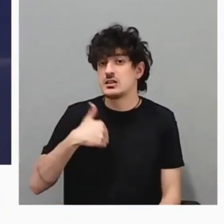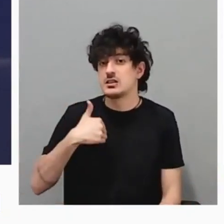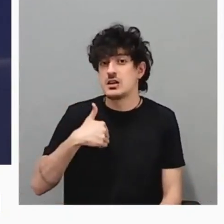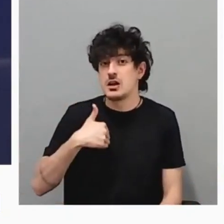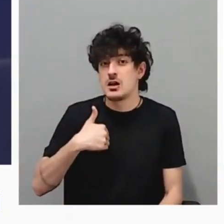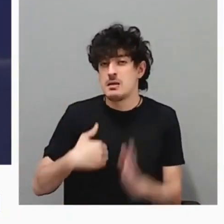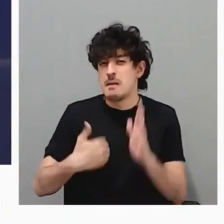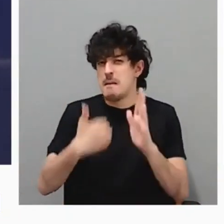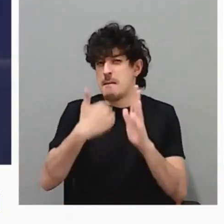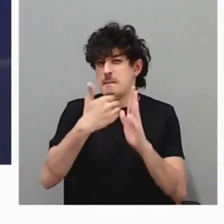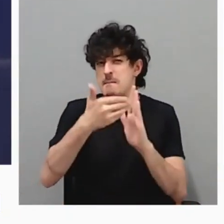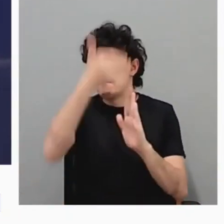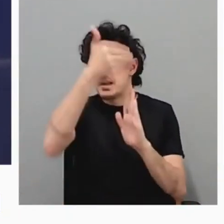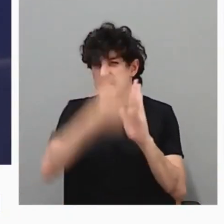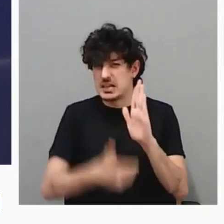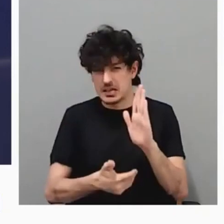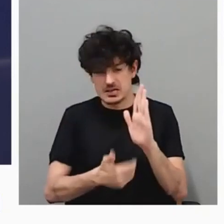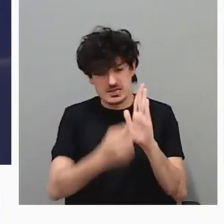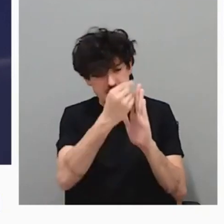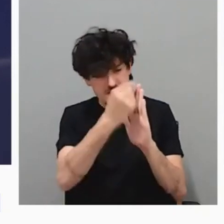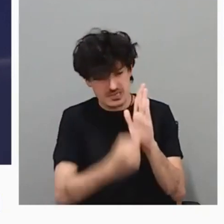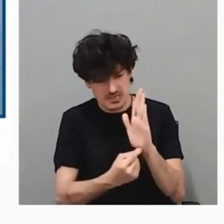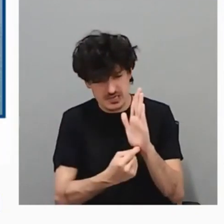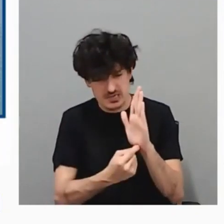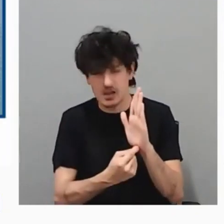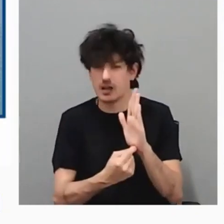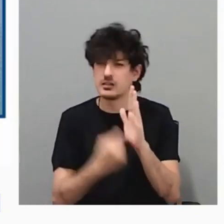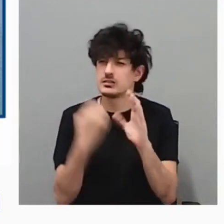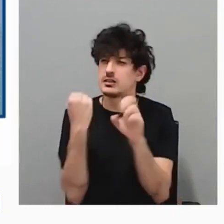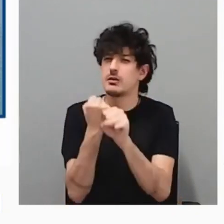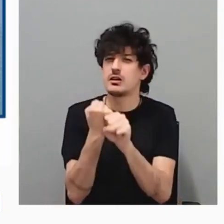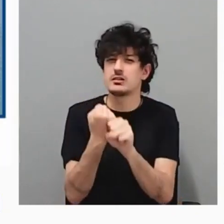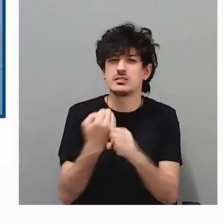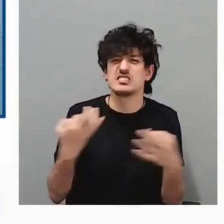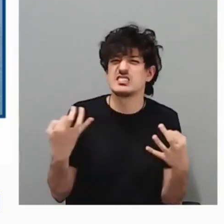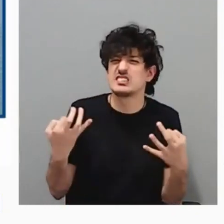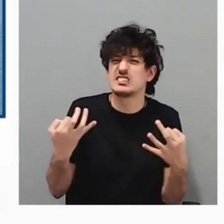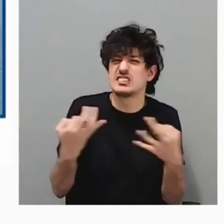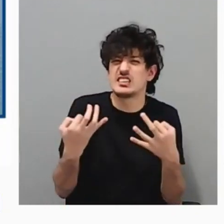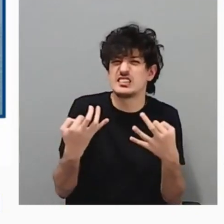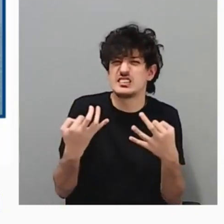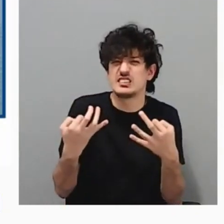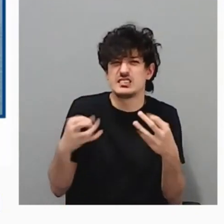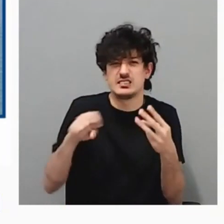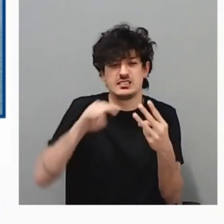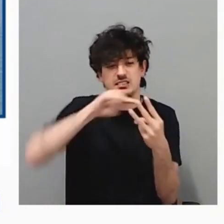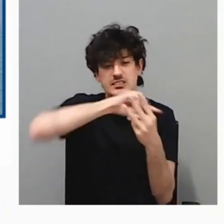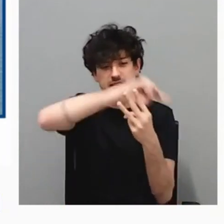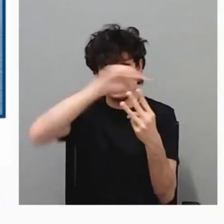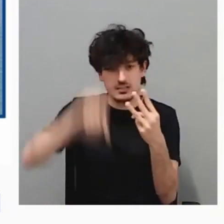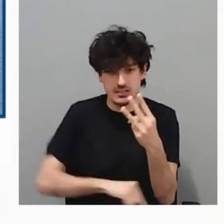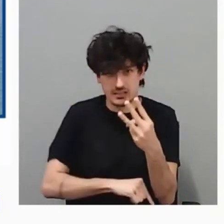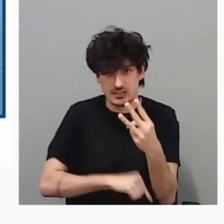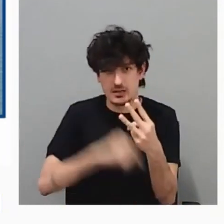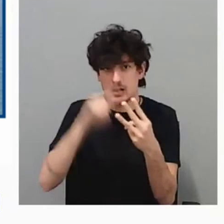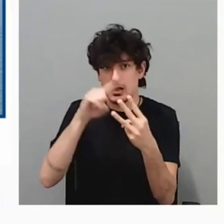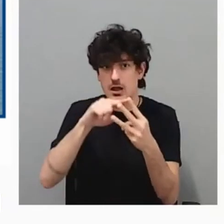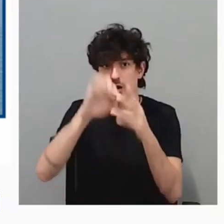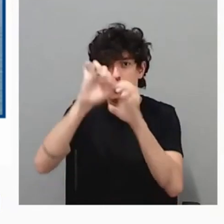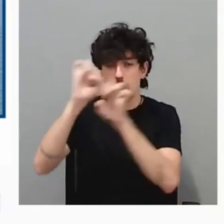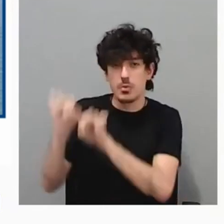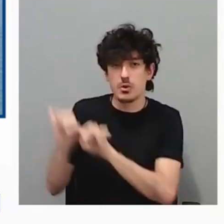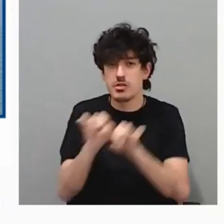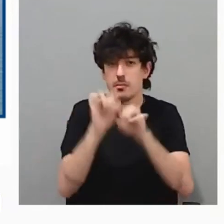vamos a trabajar en esta nueva etapa vinculados con la educación? 3, que son esos. El primero, la protección y mejora del bienestar y la